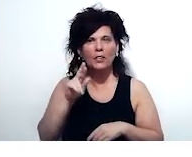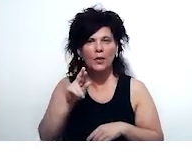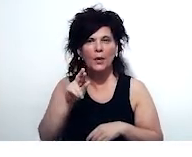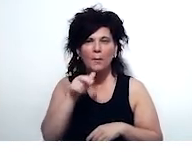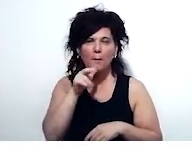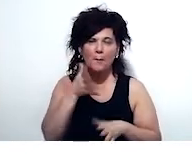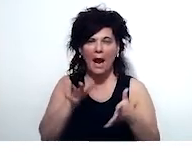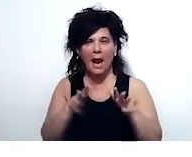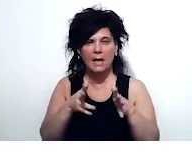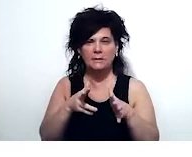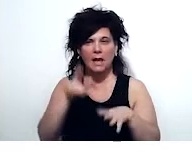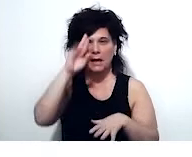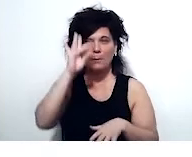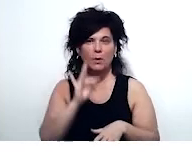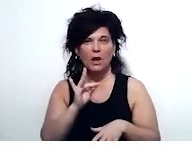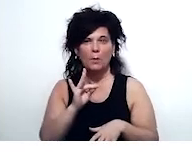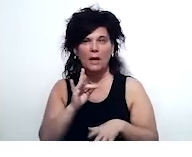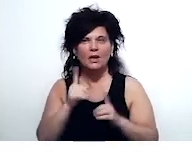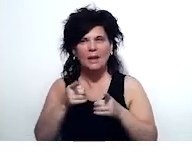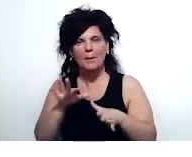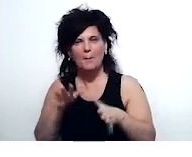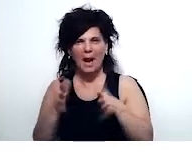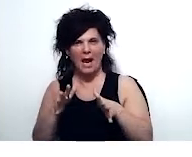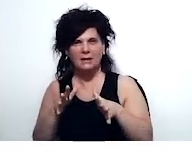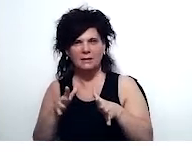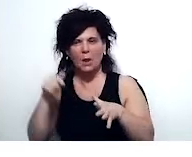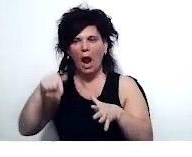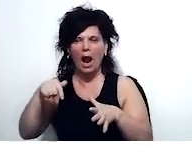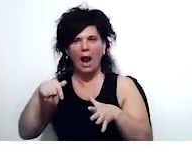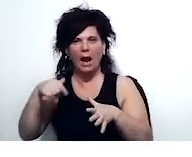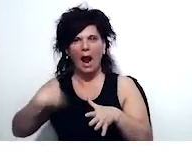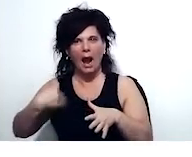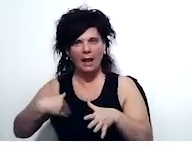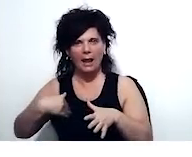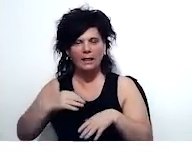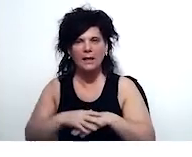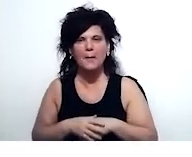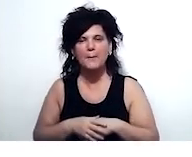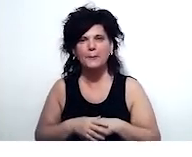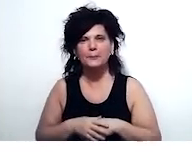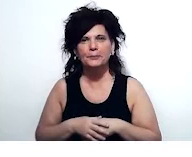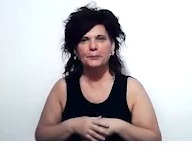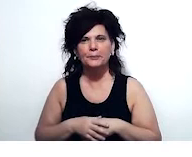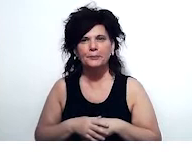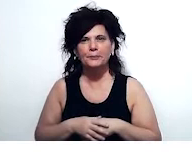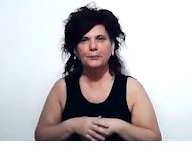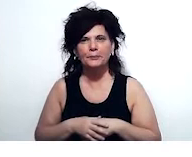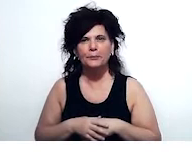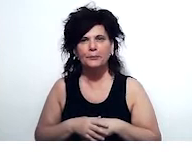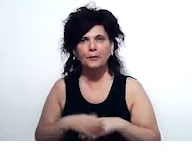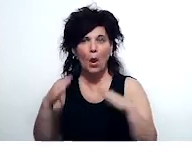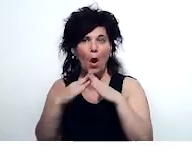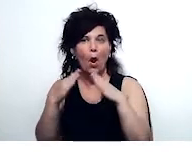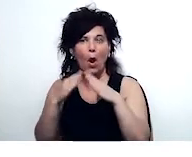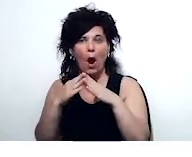parecida, Perú también, República Dominicana, Colombia, Uruguay, que sería algo parecido a Argentina. Acá está Argentina. Tenemos